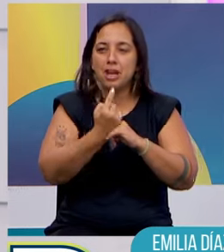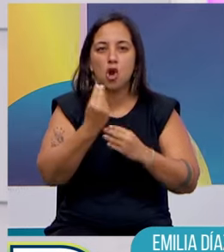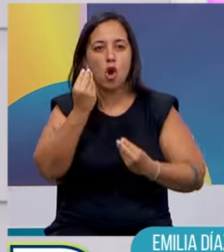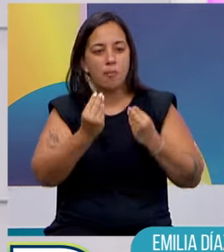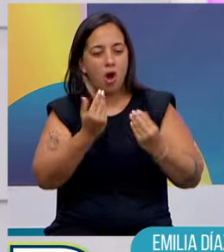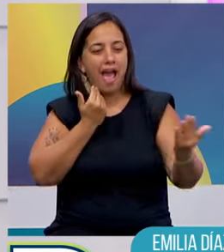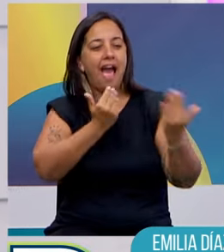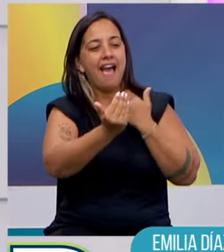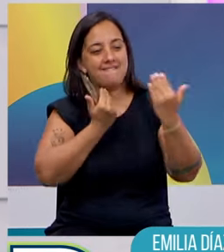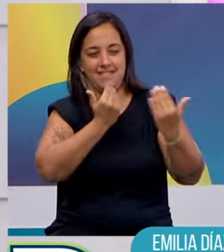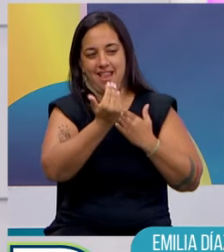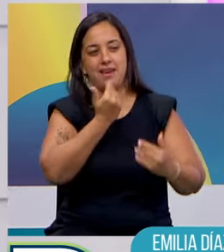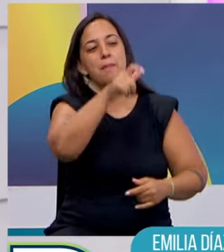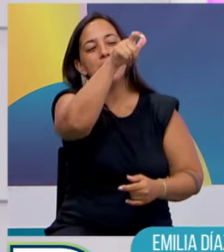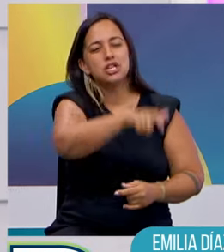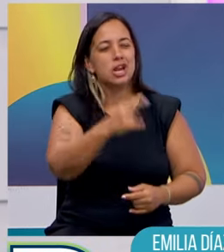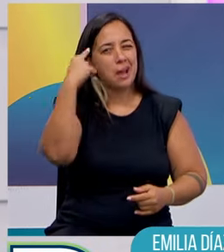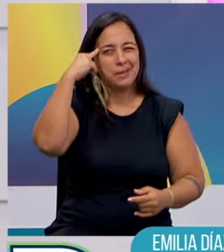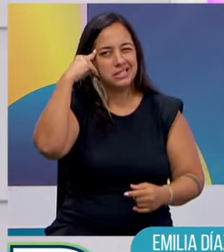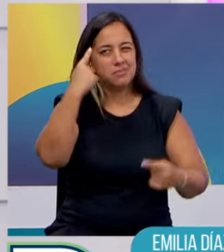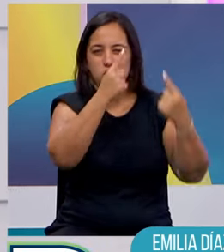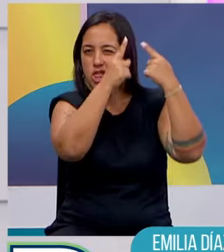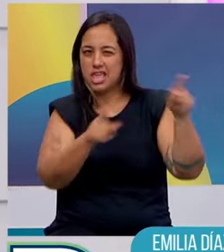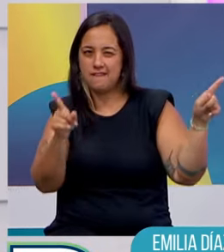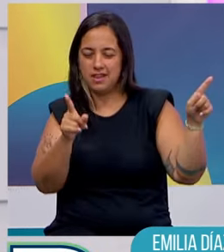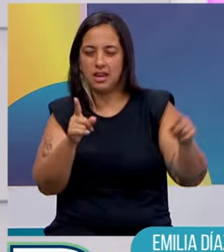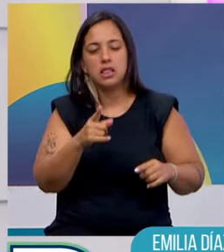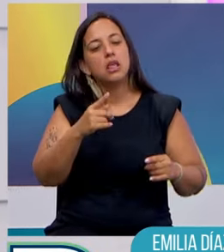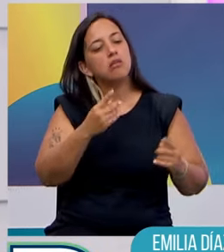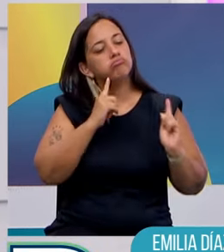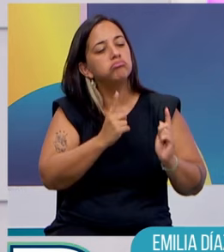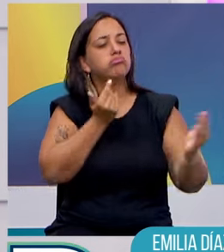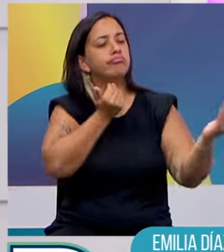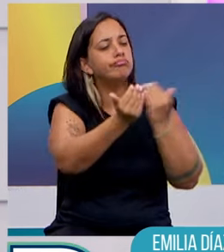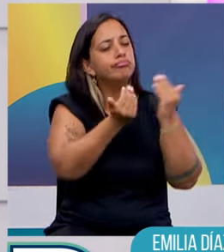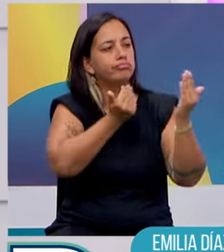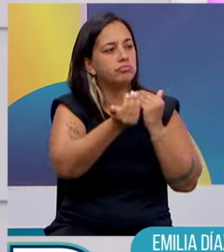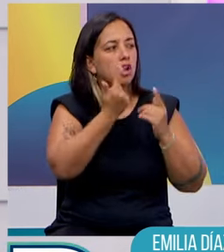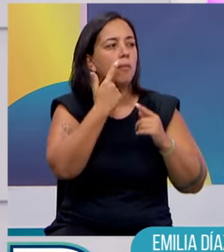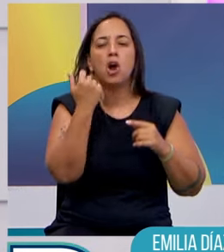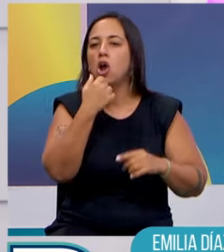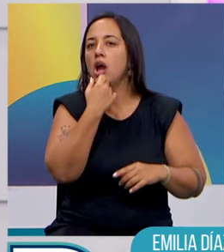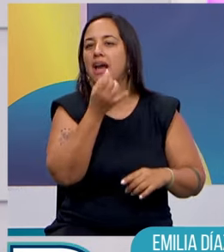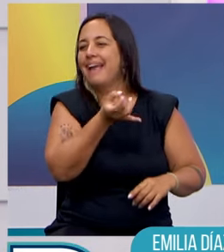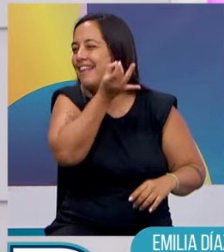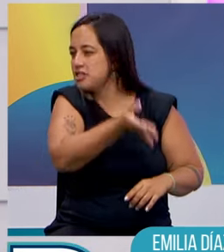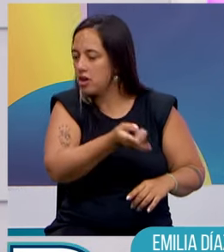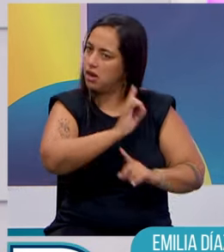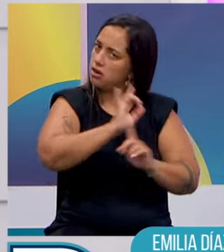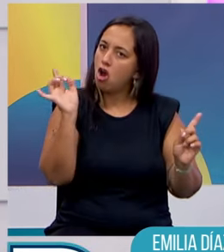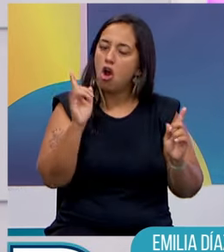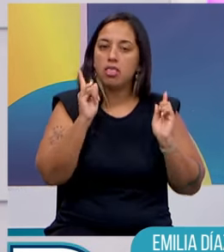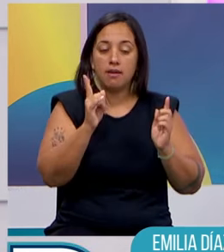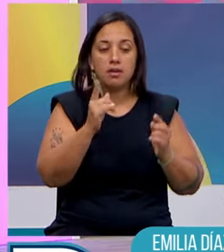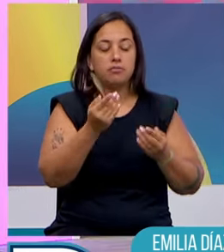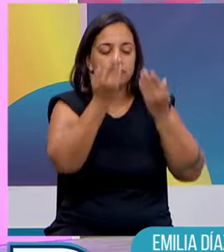piensa absolutamente distinto que vos. No darle la espalda a esa persona que piensa absolutamente distinto que vos. No, y estar abierto a